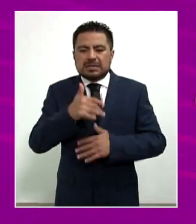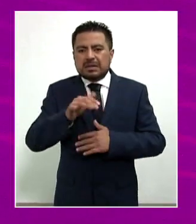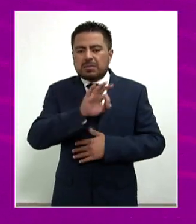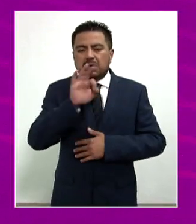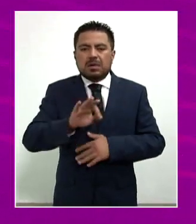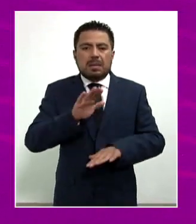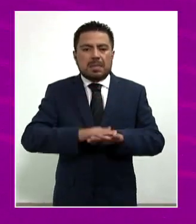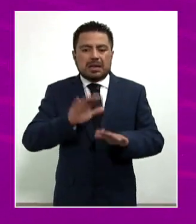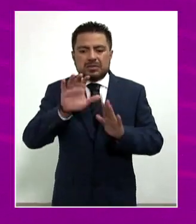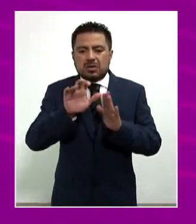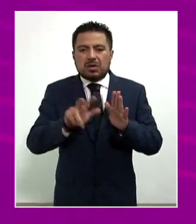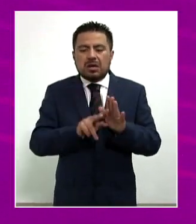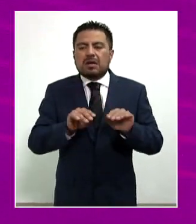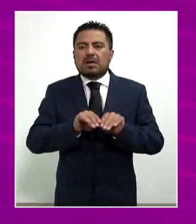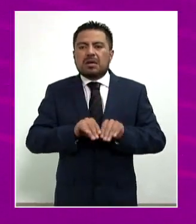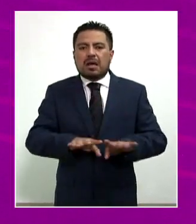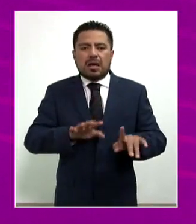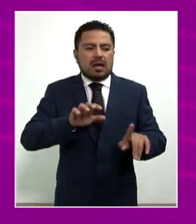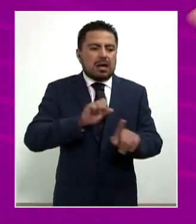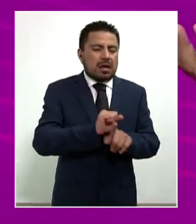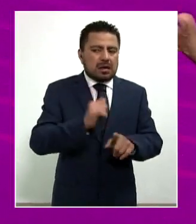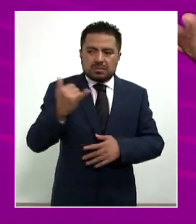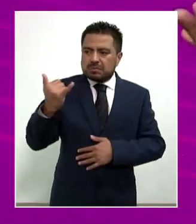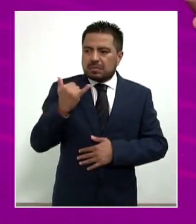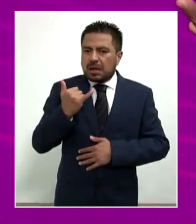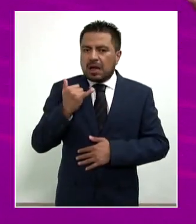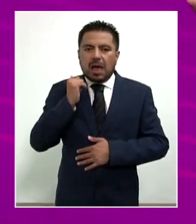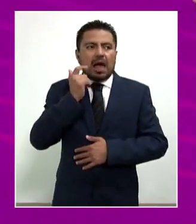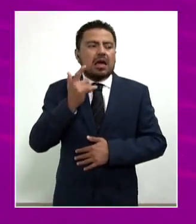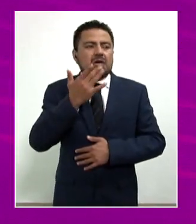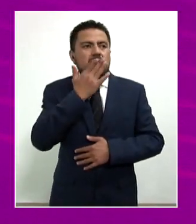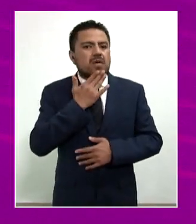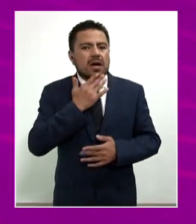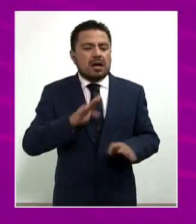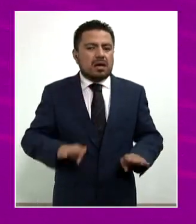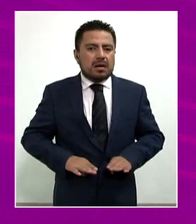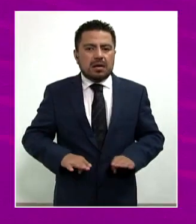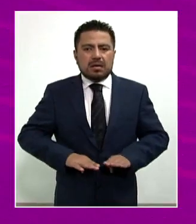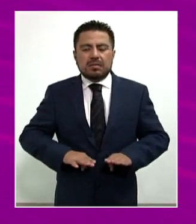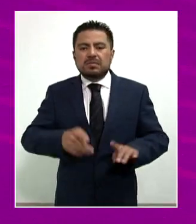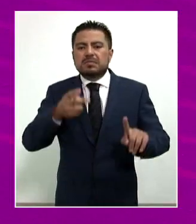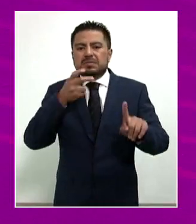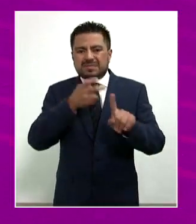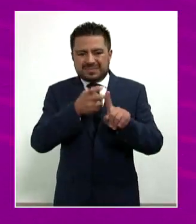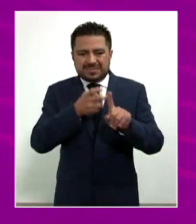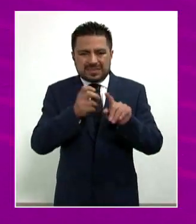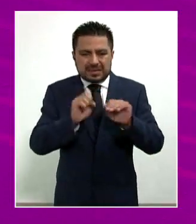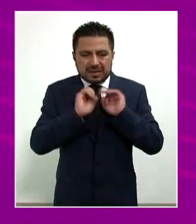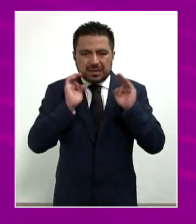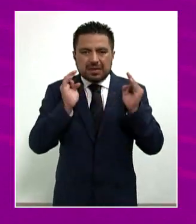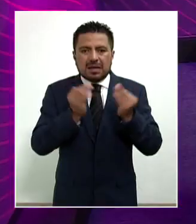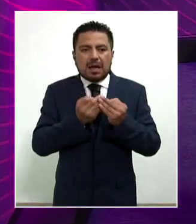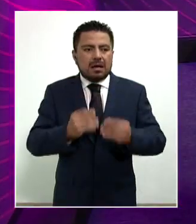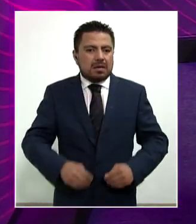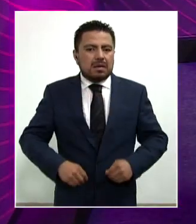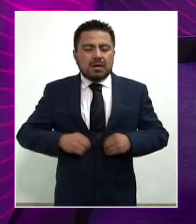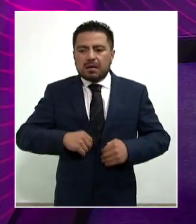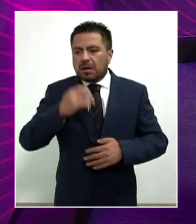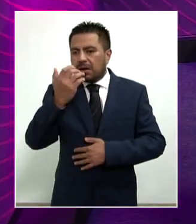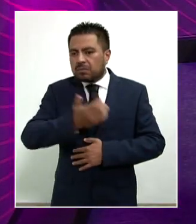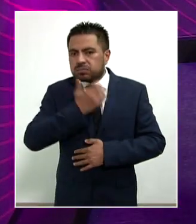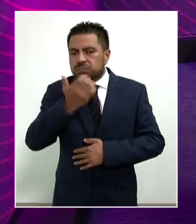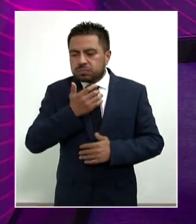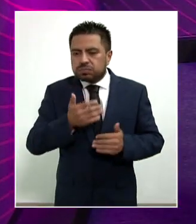15% más currículums para obtener una llamada que alguien que no lo era. De manera que en la vida